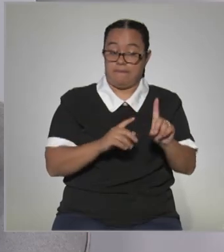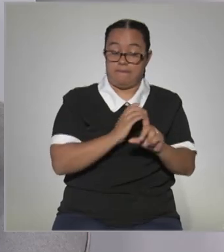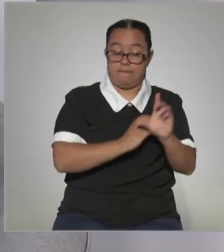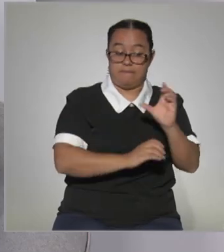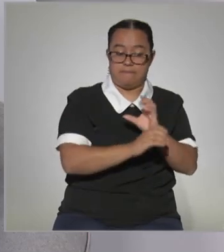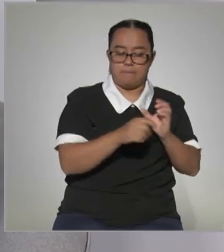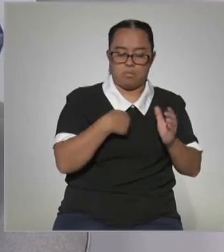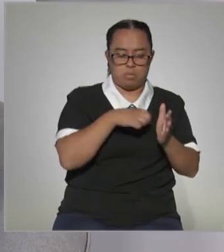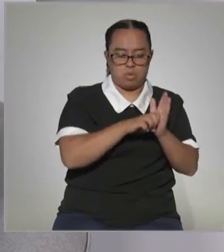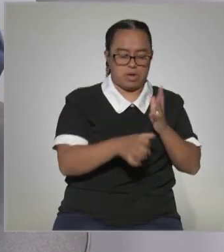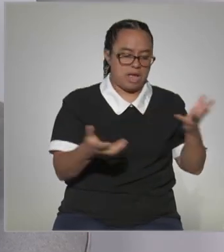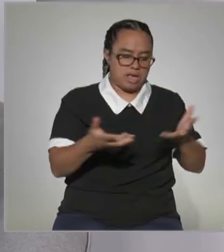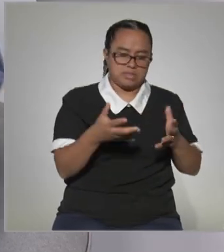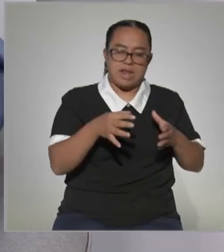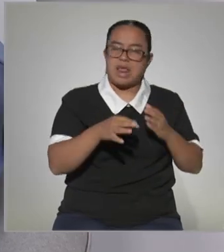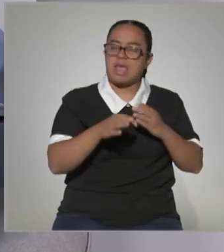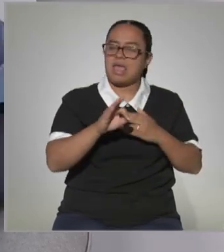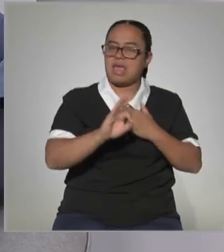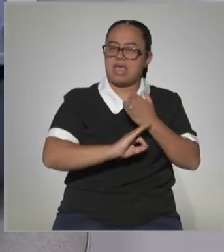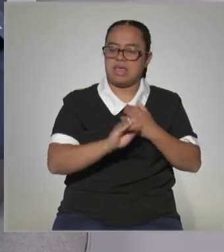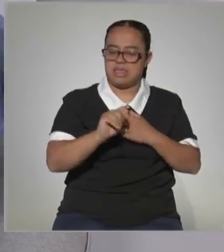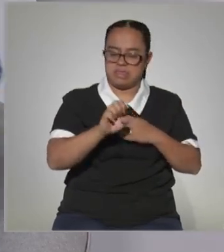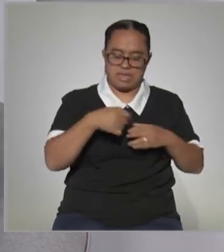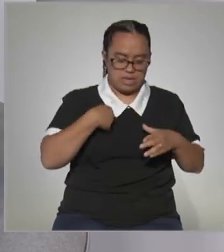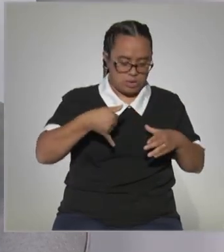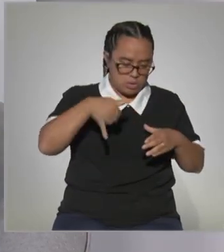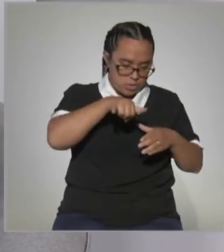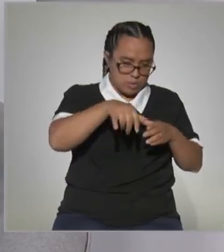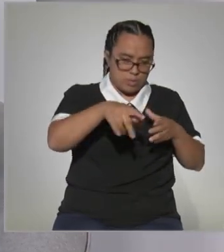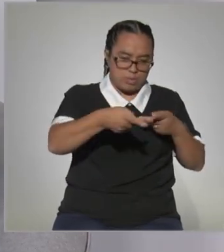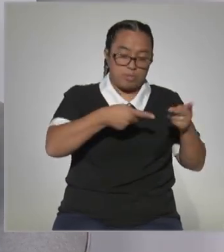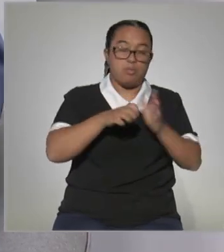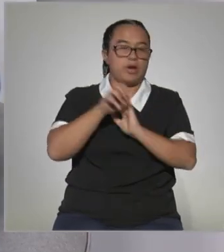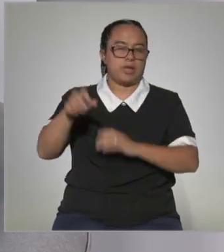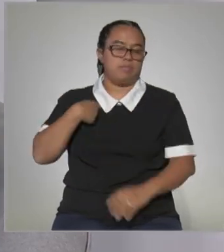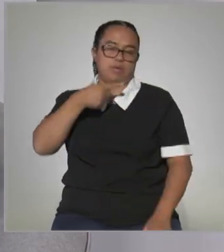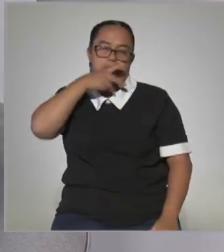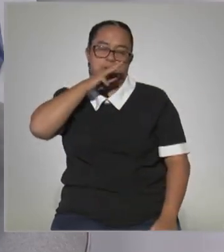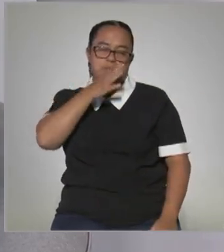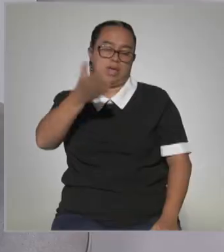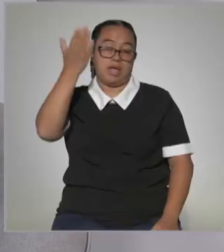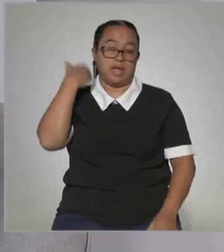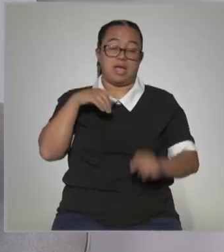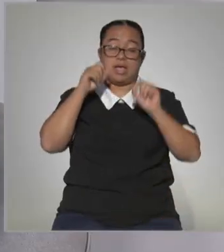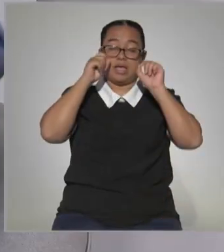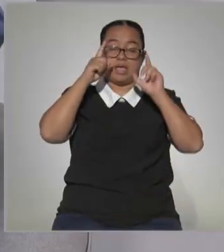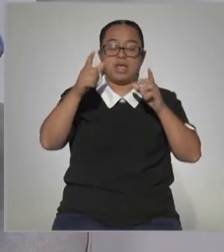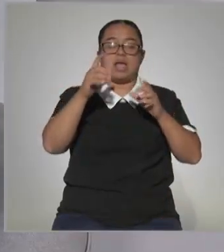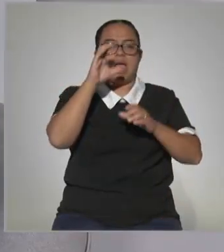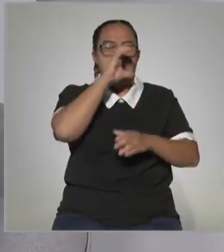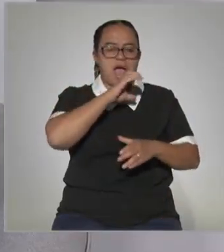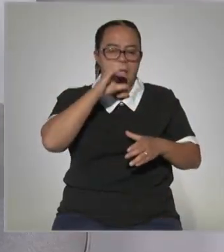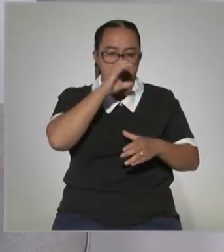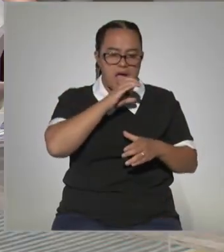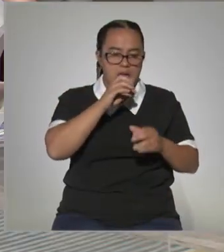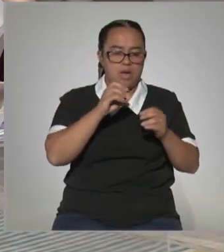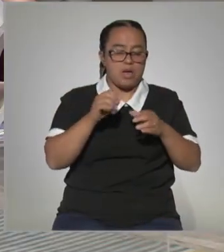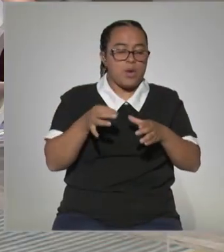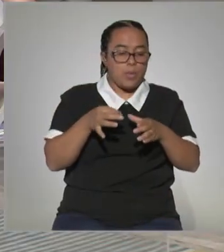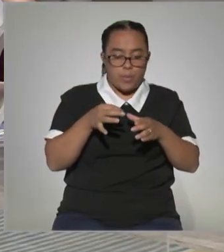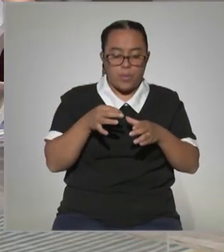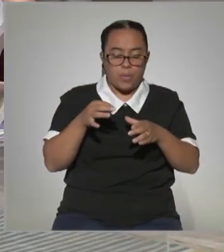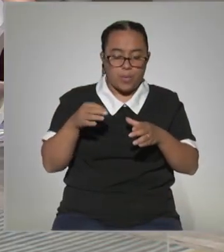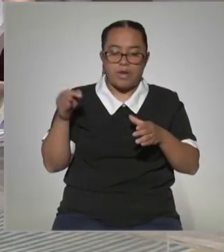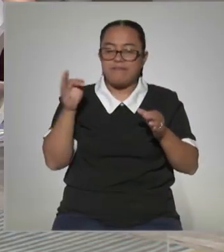prepararte un té, así como tengo que prepararme el té, mis padres se levantaban así, ¿no? Calentando y enfriando